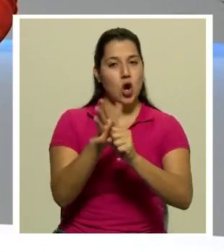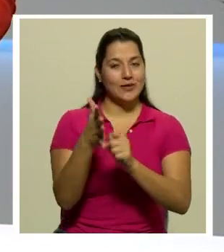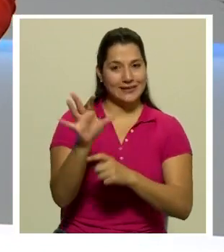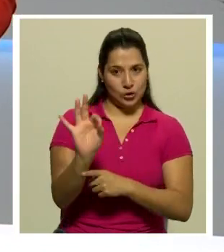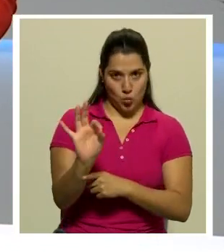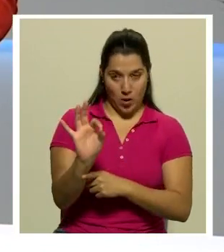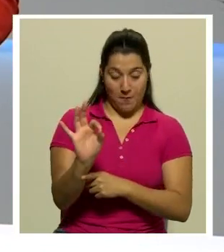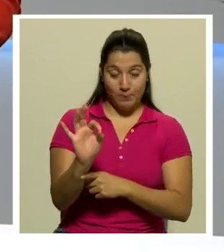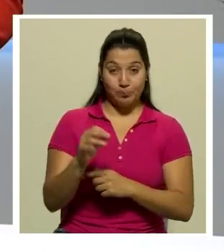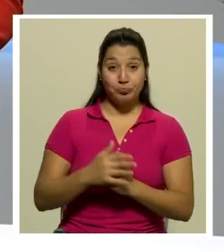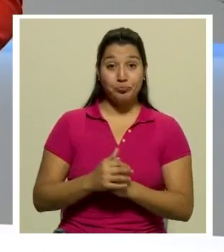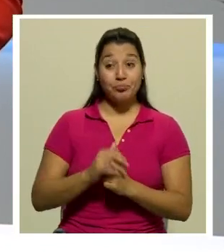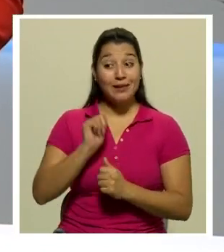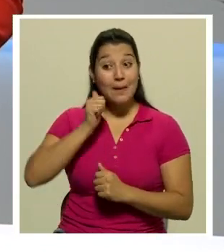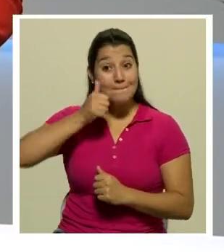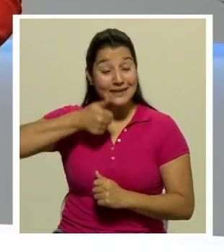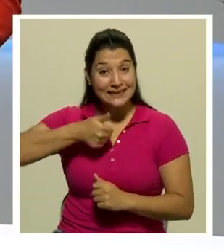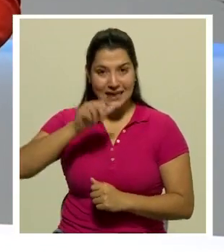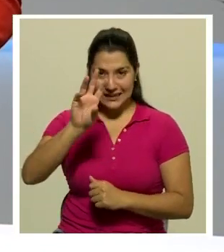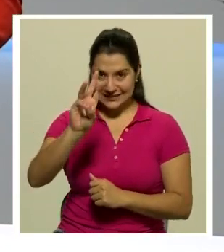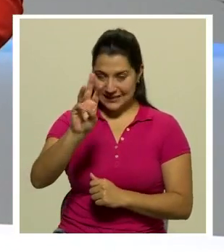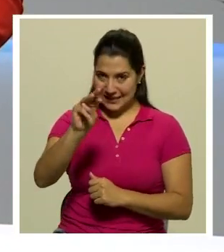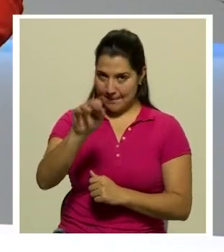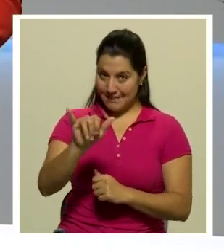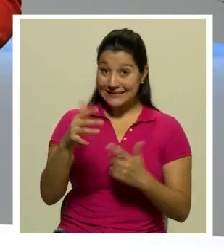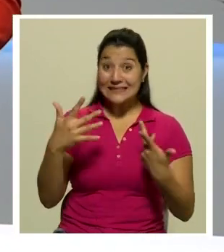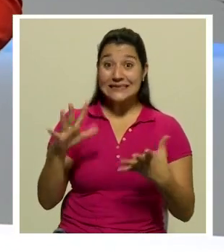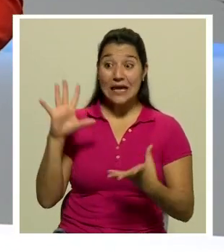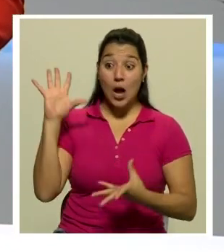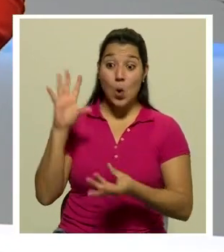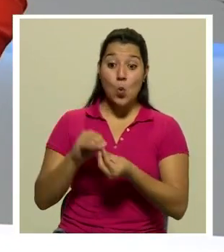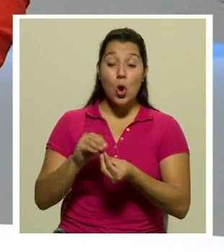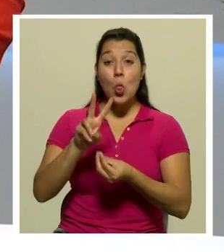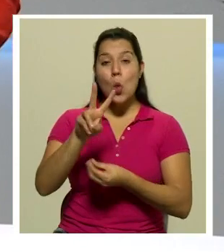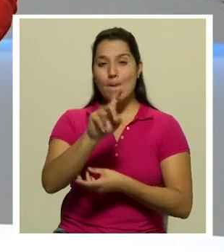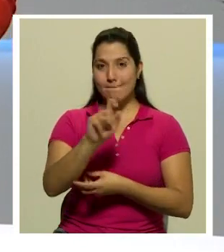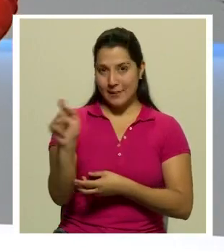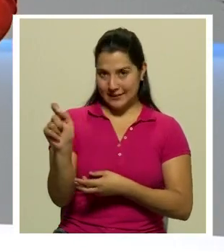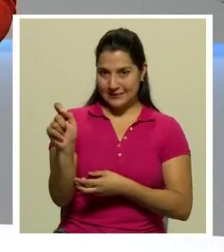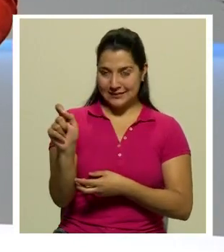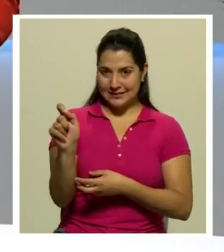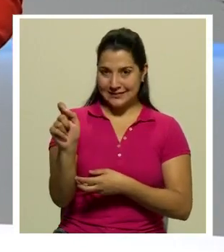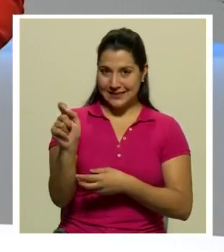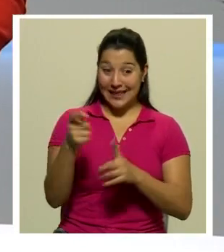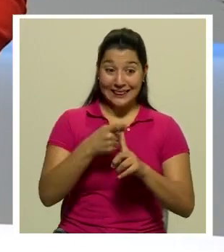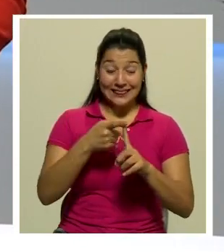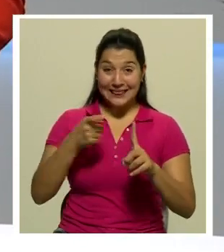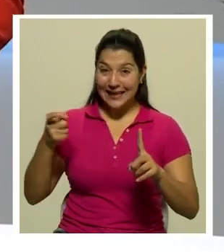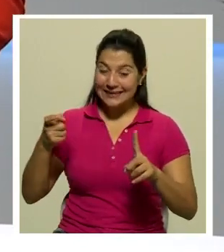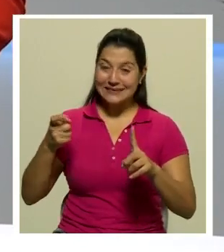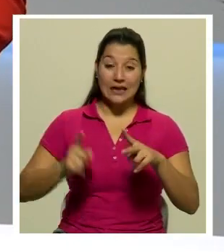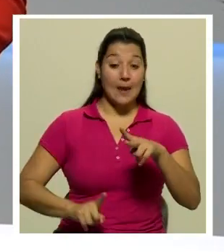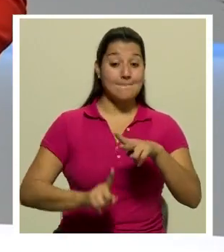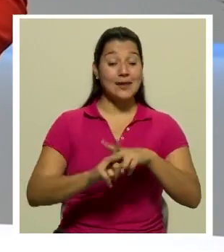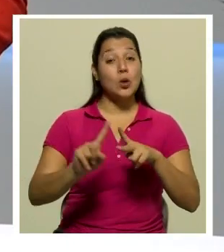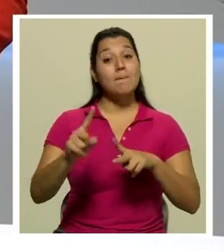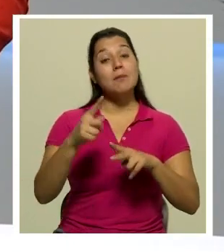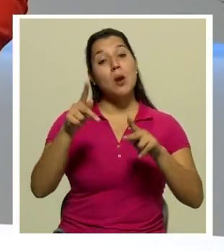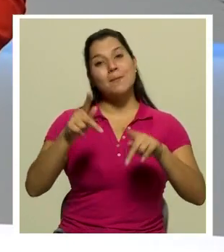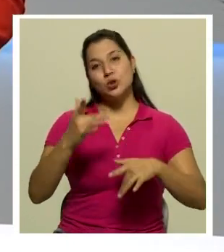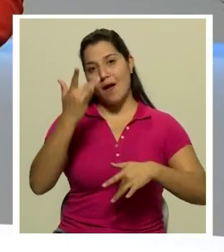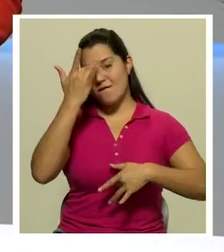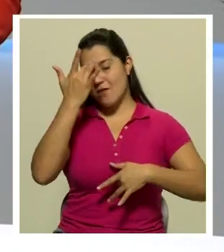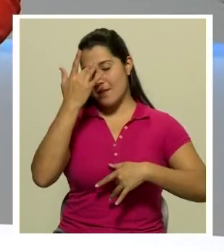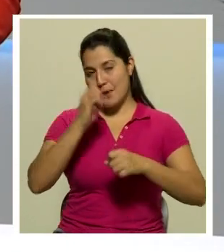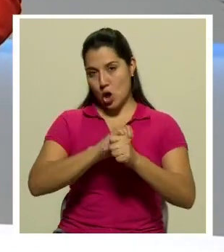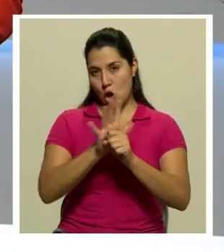COVID-19. Mañana, 6 de mayo, se cumplirían 2 meses exactamente desde que se confirmara el primer caso de COVID-19